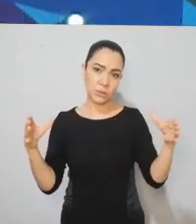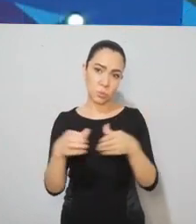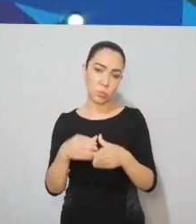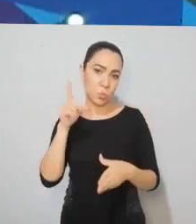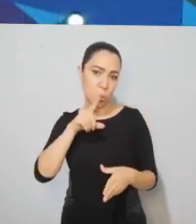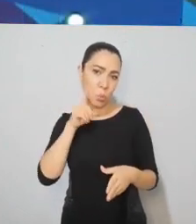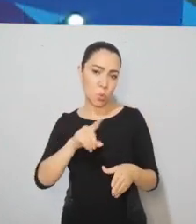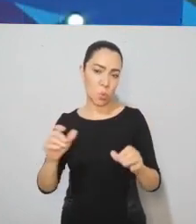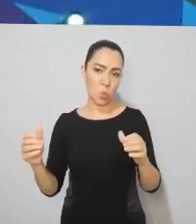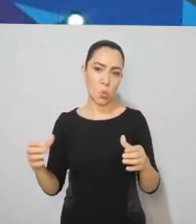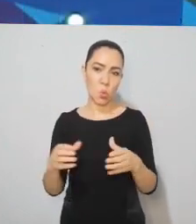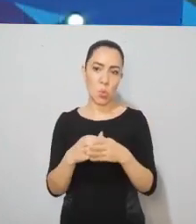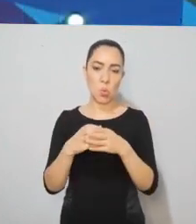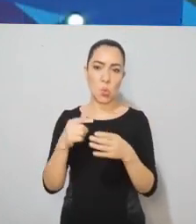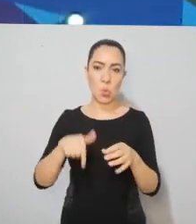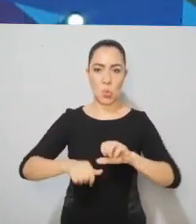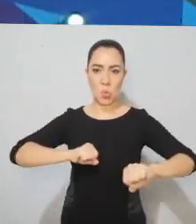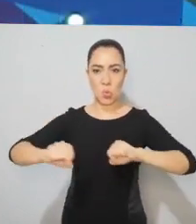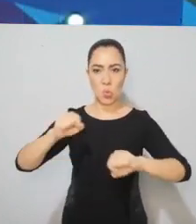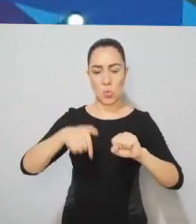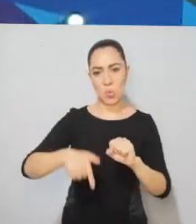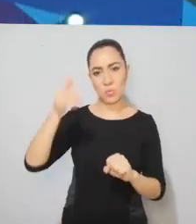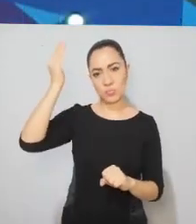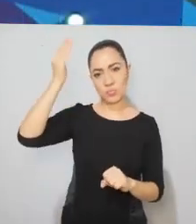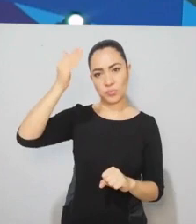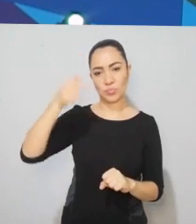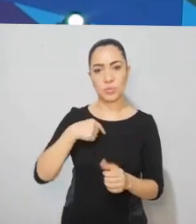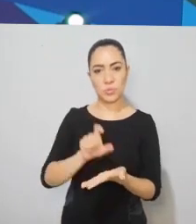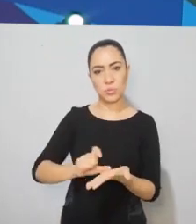joven que nos acompañó durante este congreso. Así